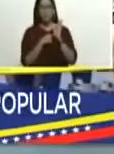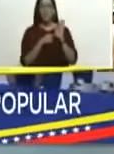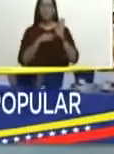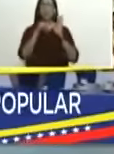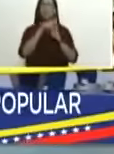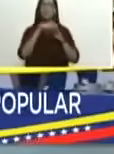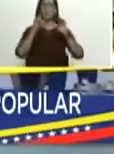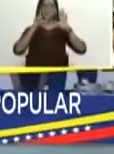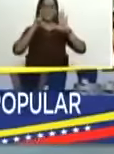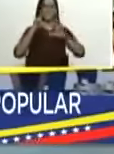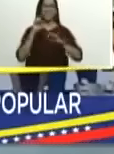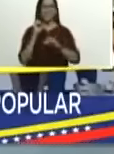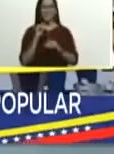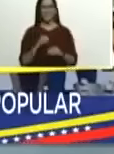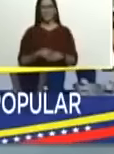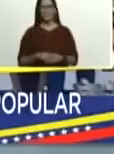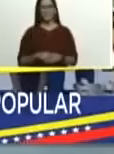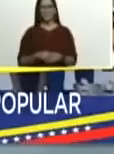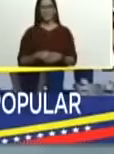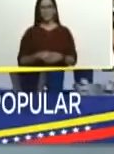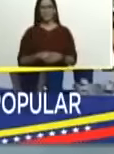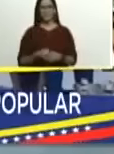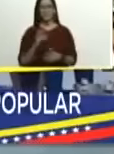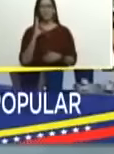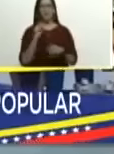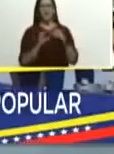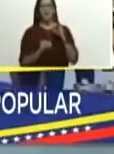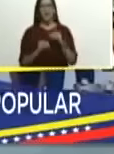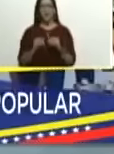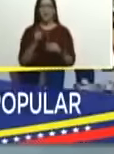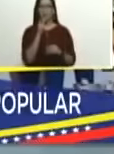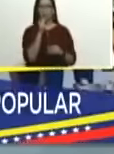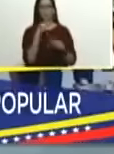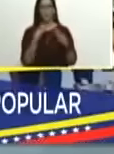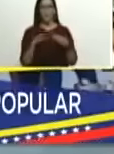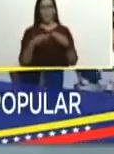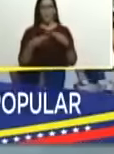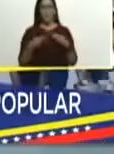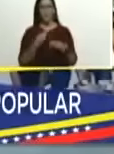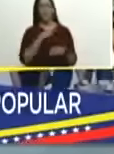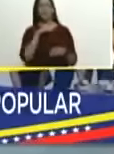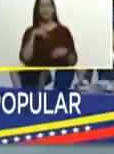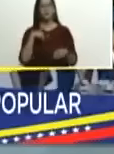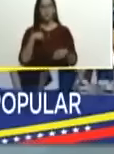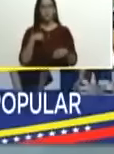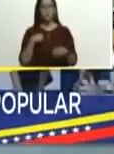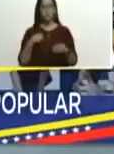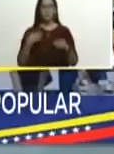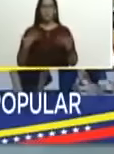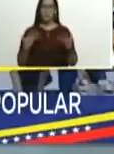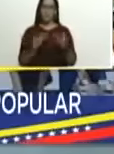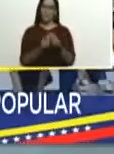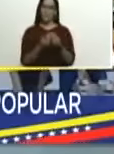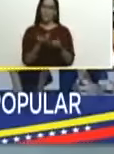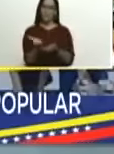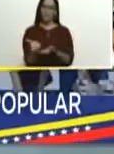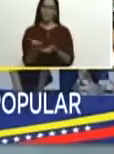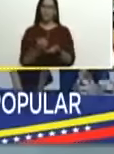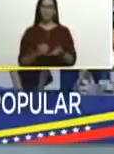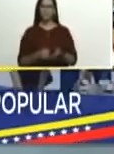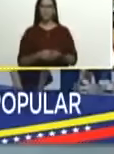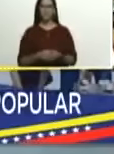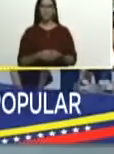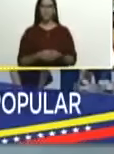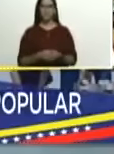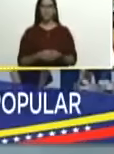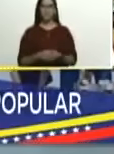artículo 70, nos habla de la consulta pública y nosotros nos apegamos a ella. Y